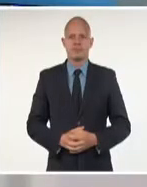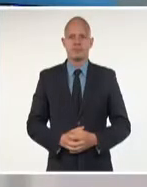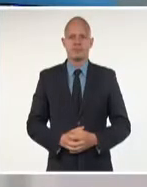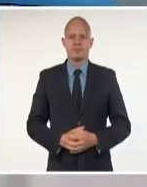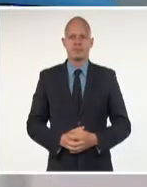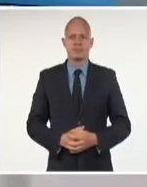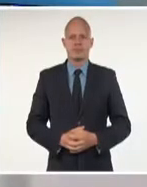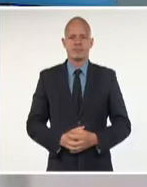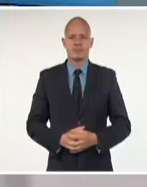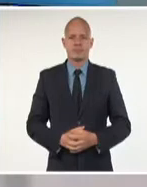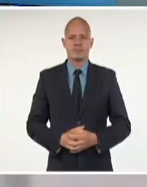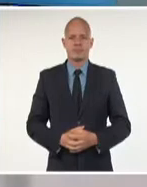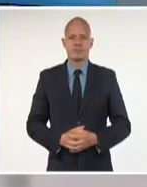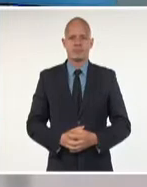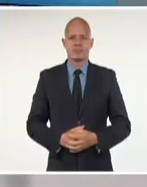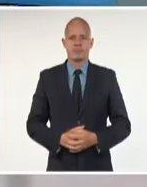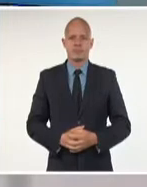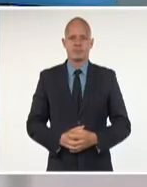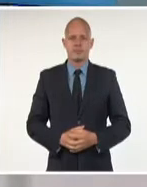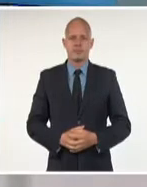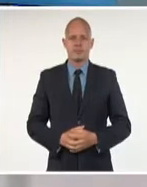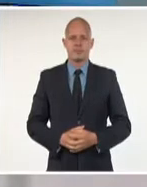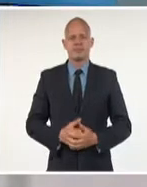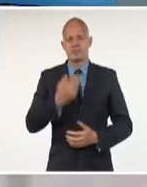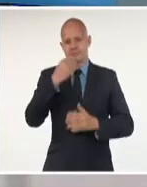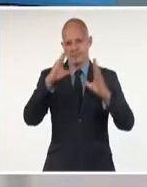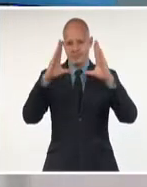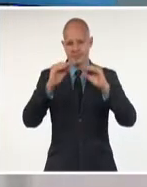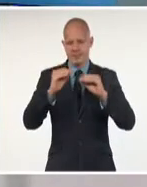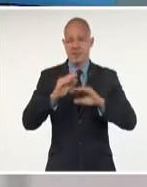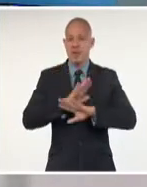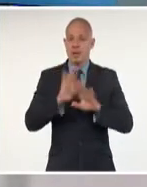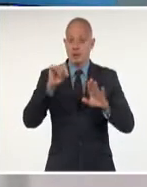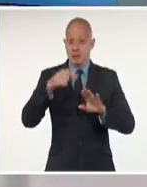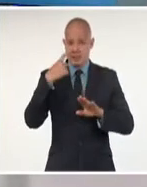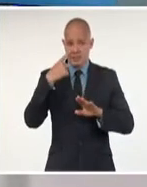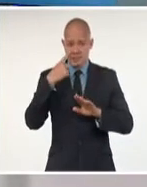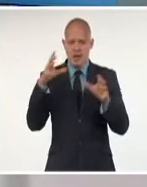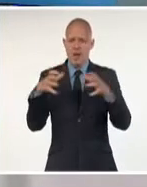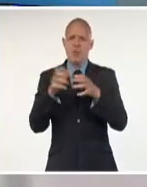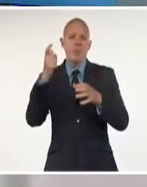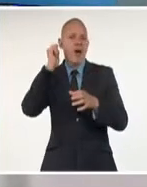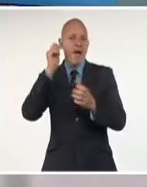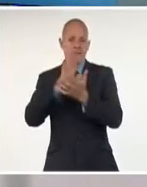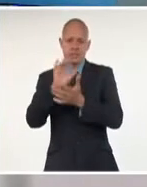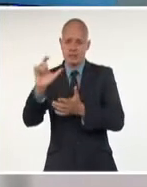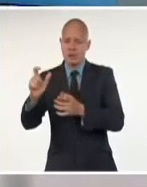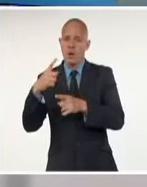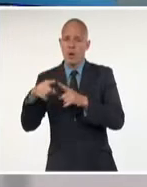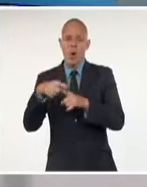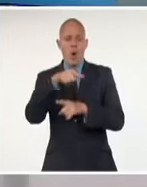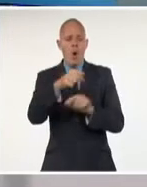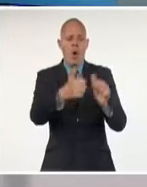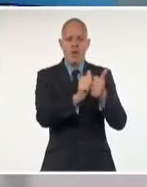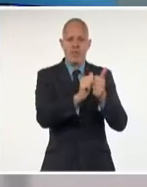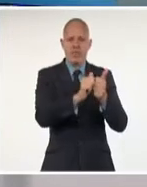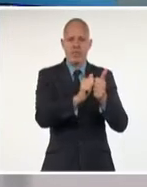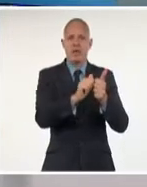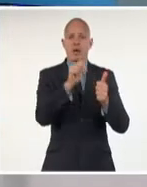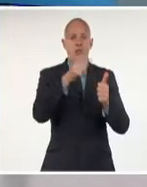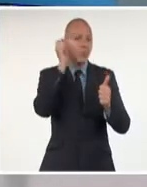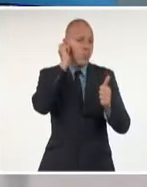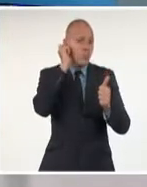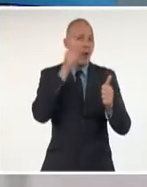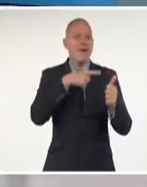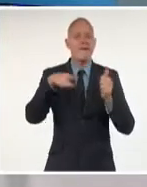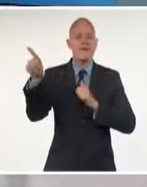Buenas noches. El Secretariado Nacional de la Federación de Mujeres Cubanas y una representación de las atletas que conforman la delegación de Tokio sostuvieron un